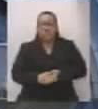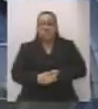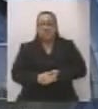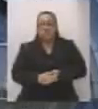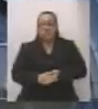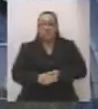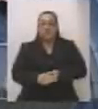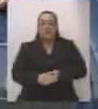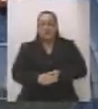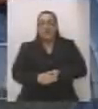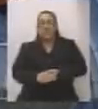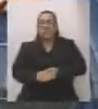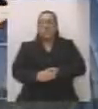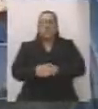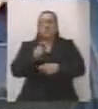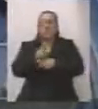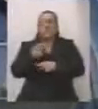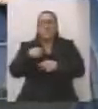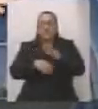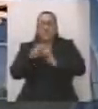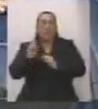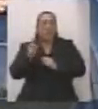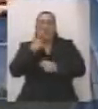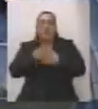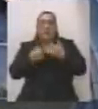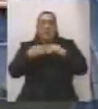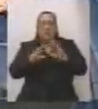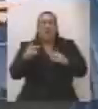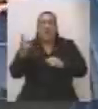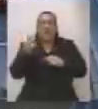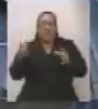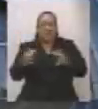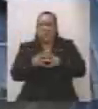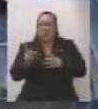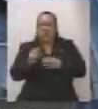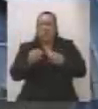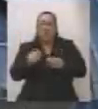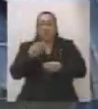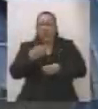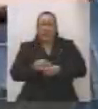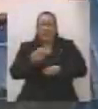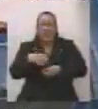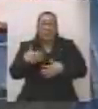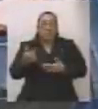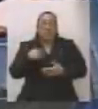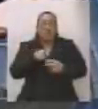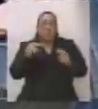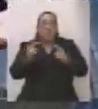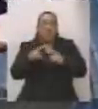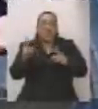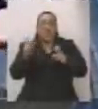la lección que sacamos no es que tengamos que detener la globalización, porque incluso si pudiésemos detener